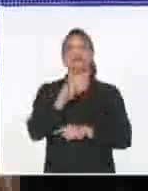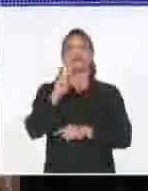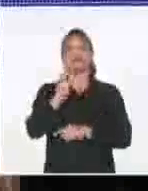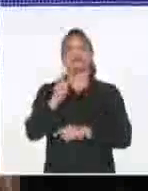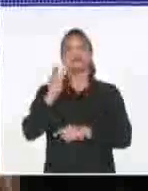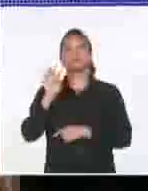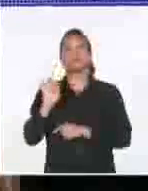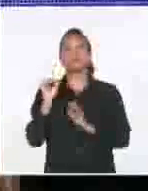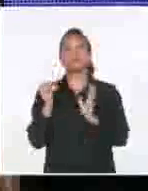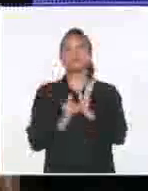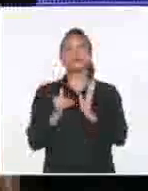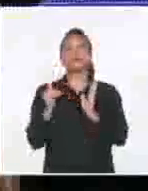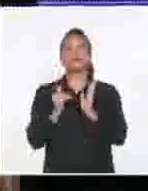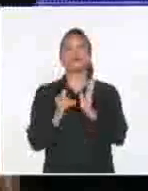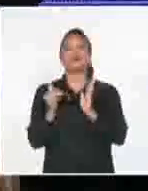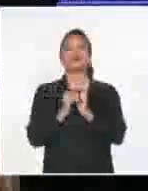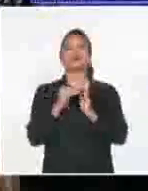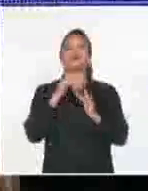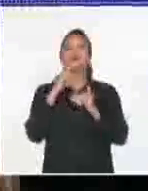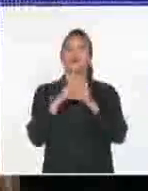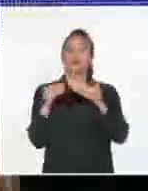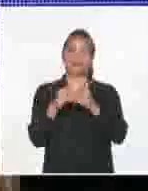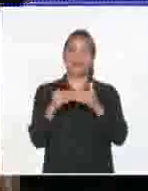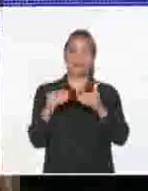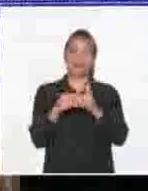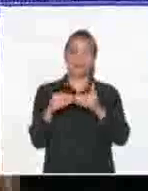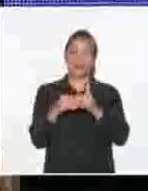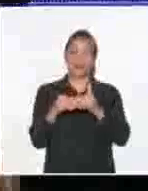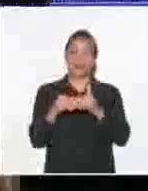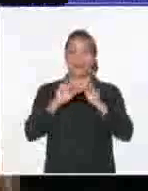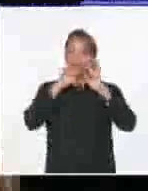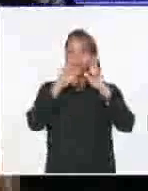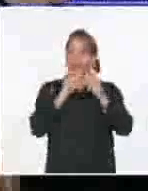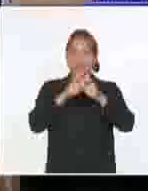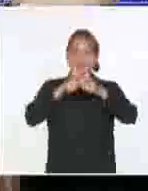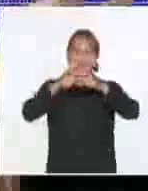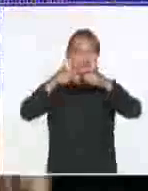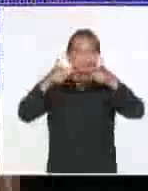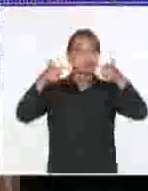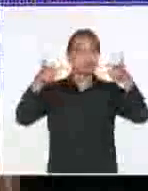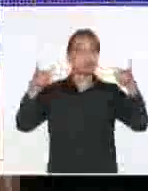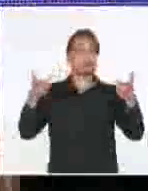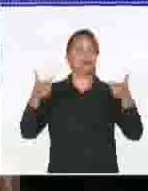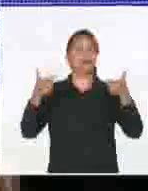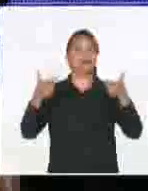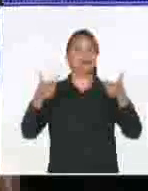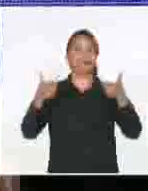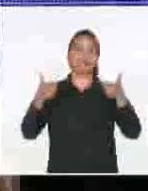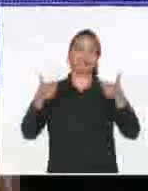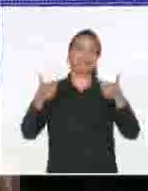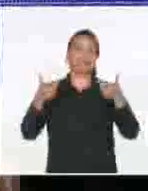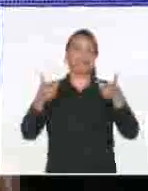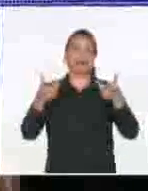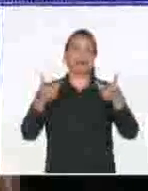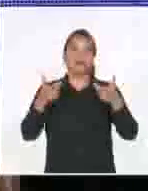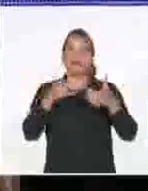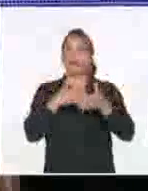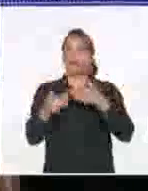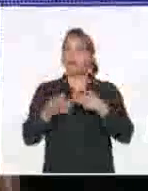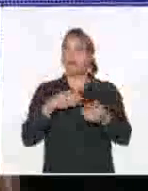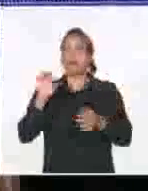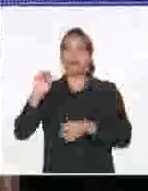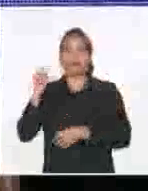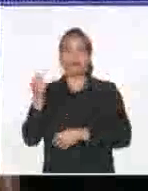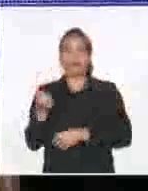337.000 millones de dólares, que son cifras extraordinarias, inconmensurables para cualquier economía del